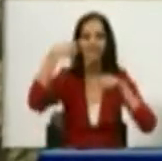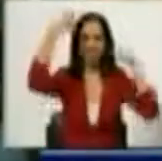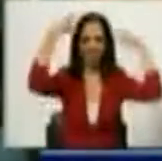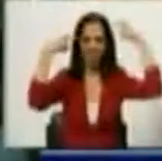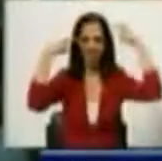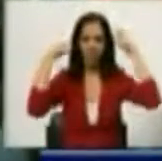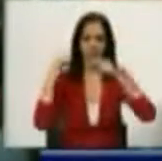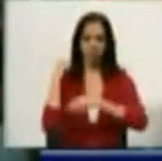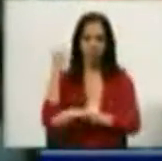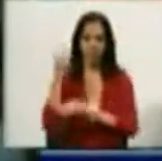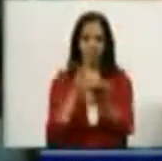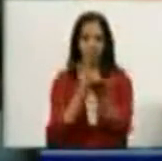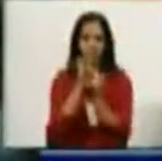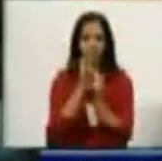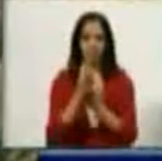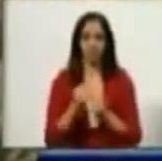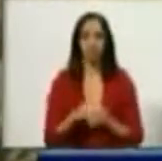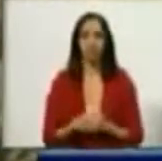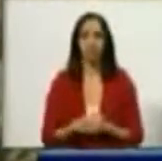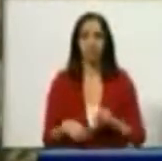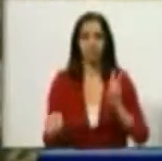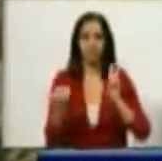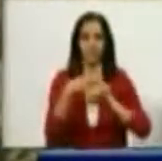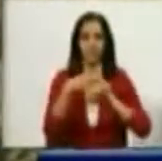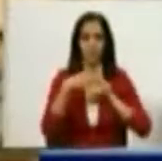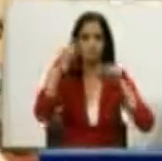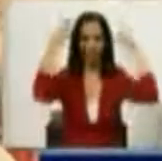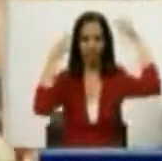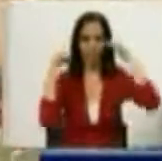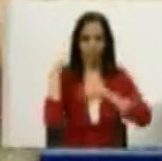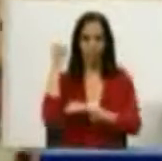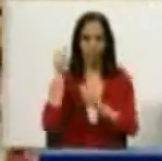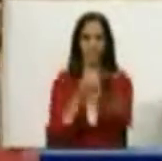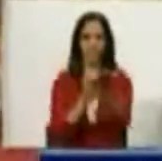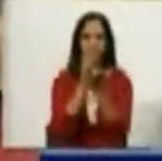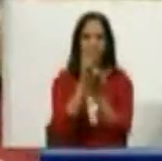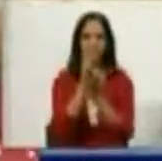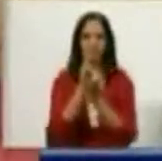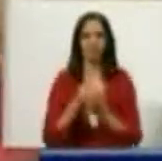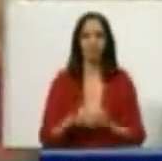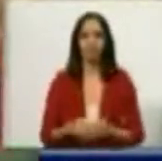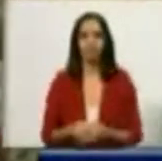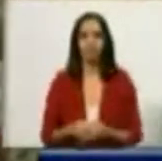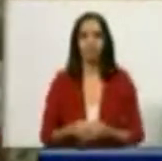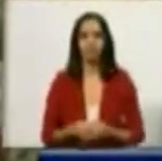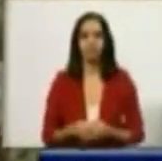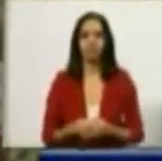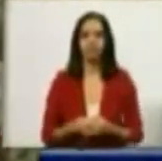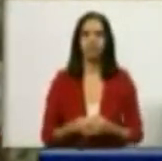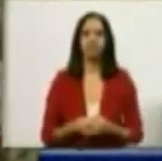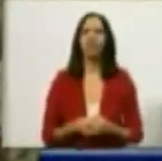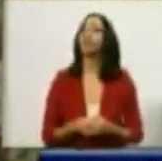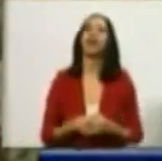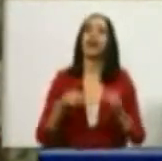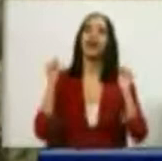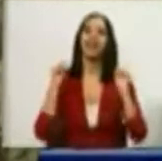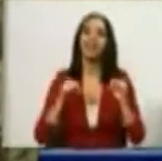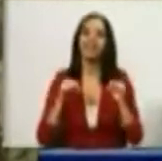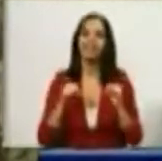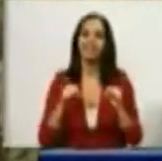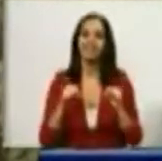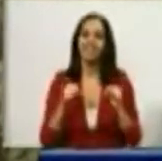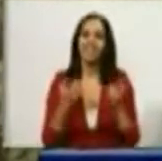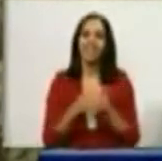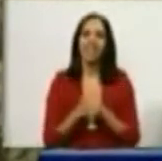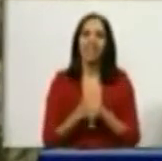es numeral chavismo es este gildemaro villarruel